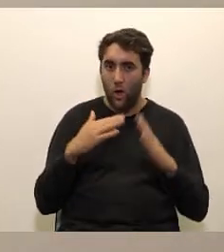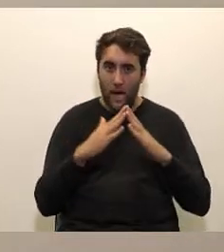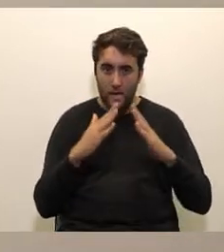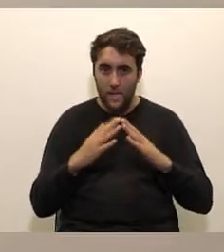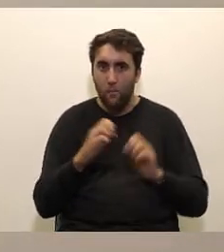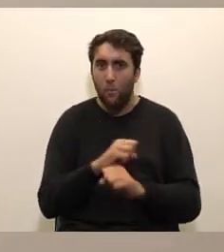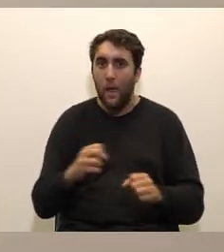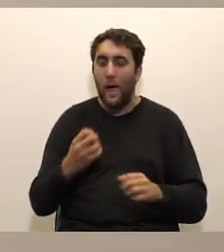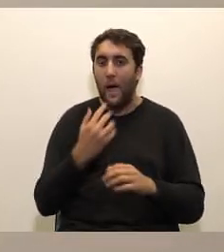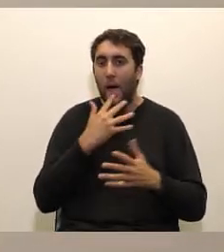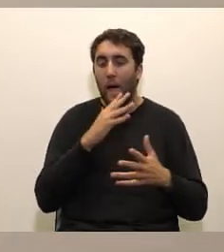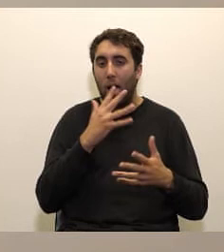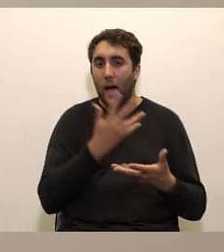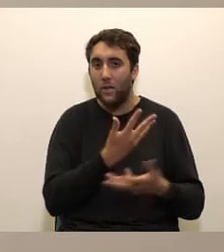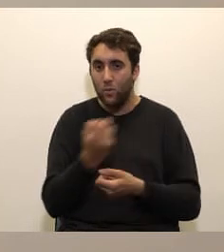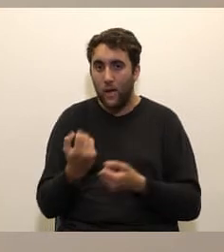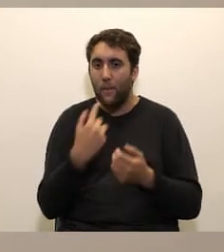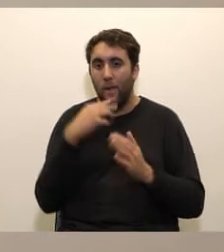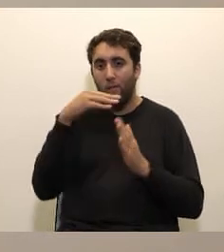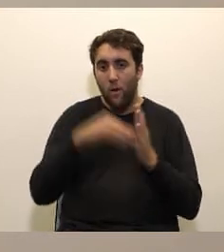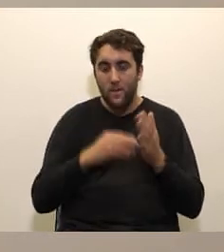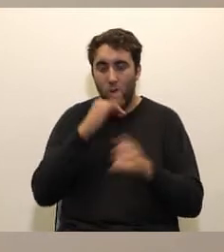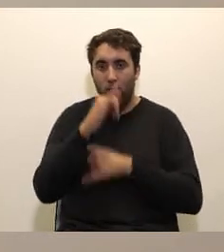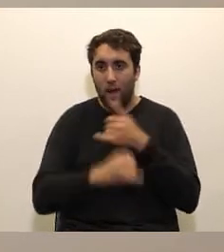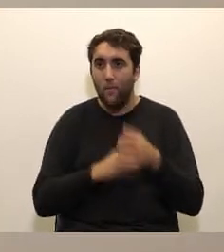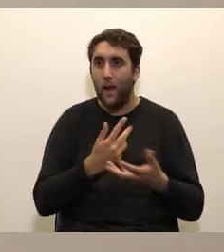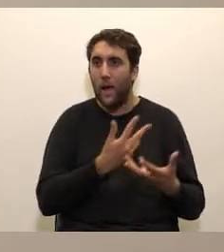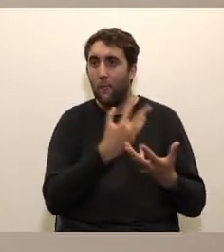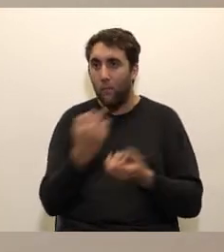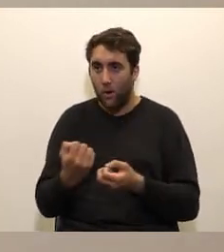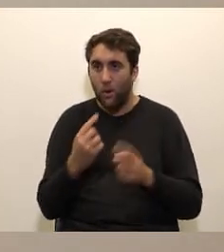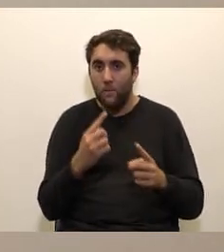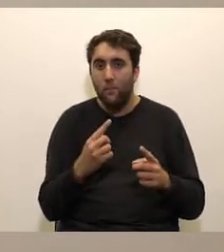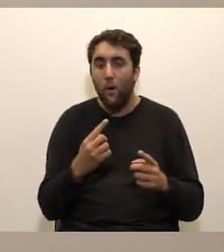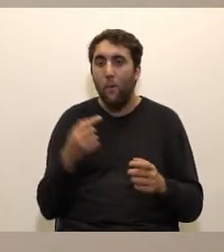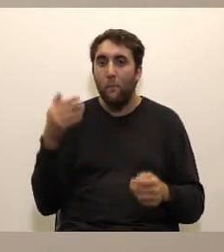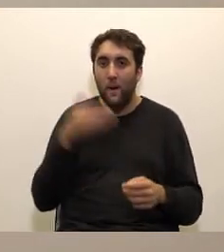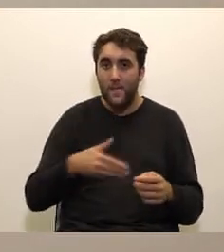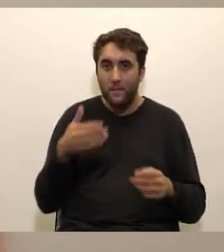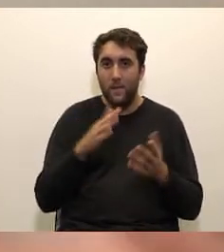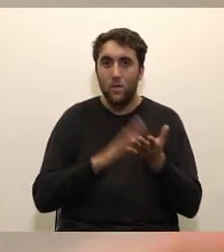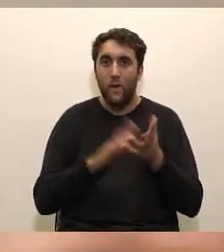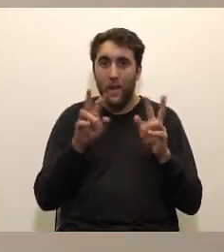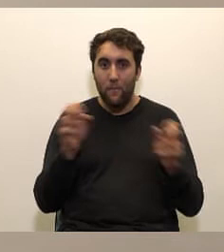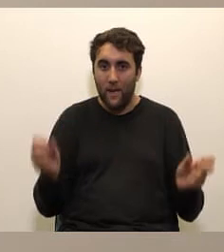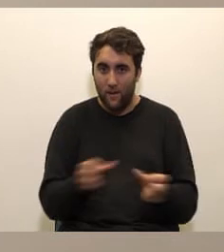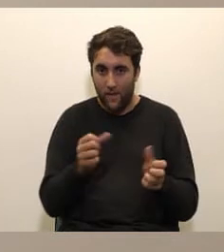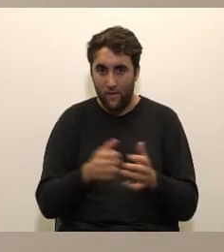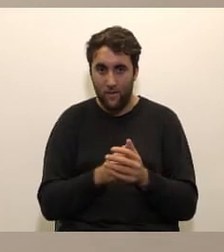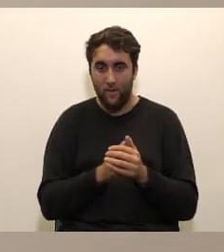ayudar, o cómo puede eso estar aportando a participar en ciertas actividades, o